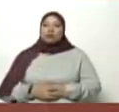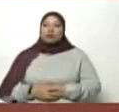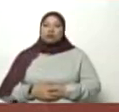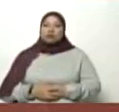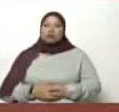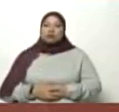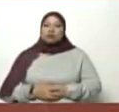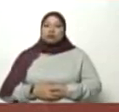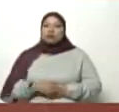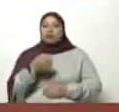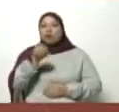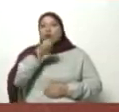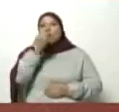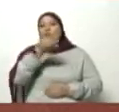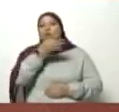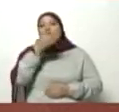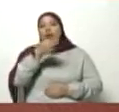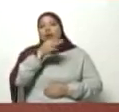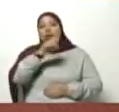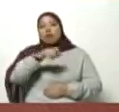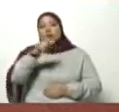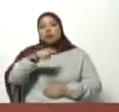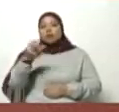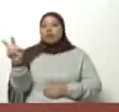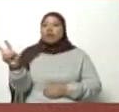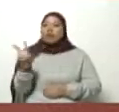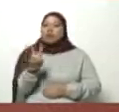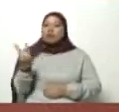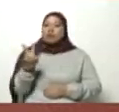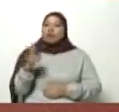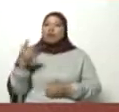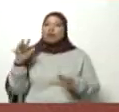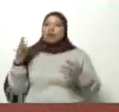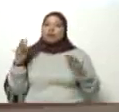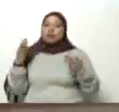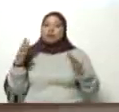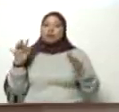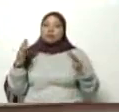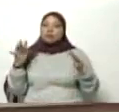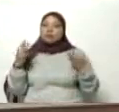Muy buenas tardes a toda Venezuela.